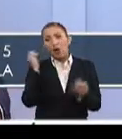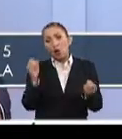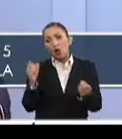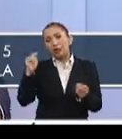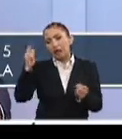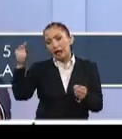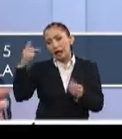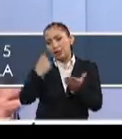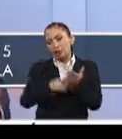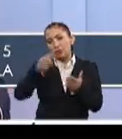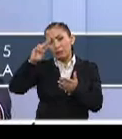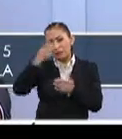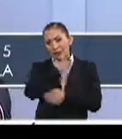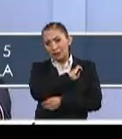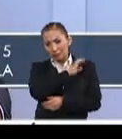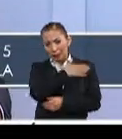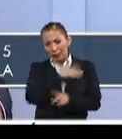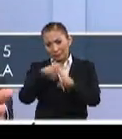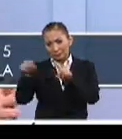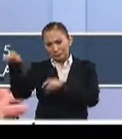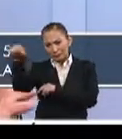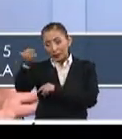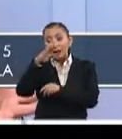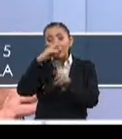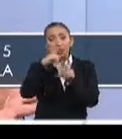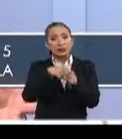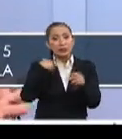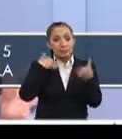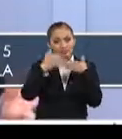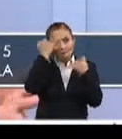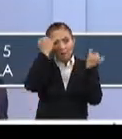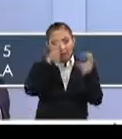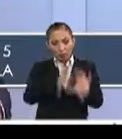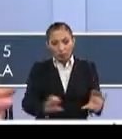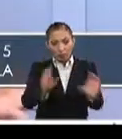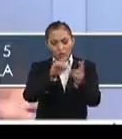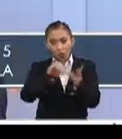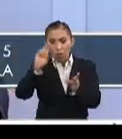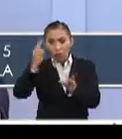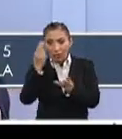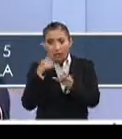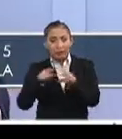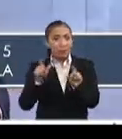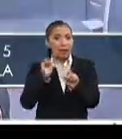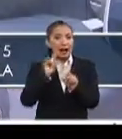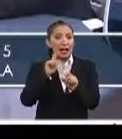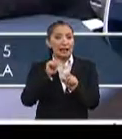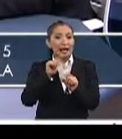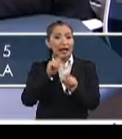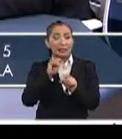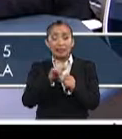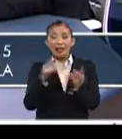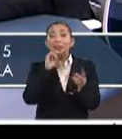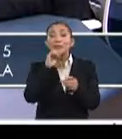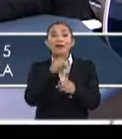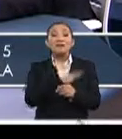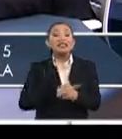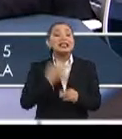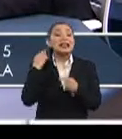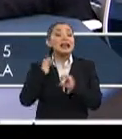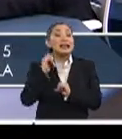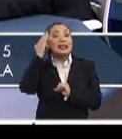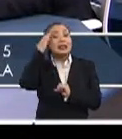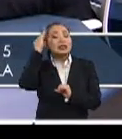TIC de las universidades españolas, responsables de innovación digital de universidades como Alicante. Estuvo el vicerrector